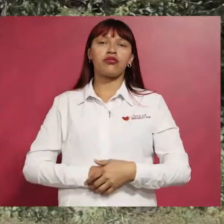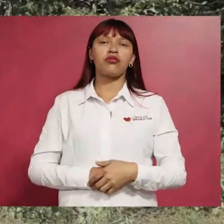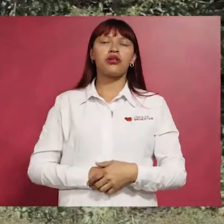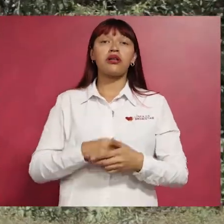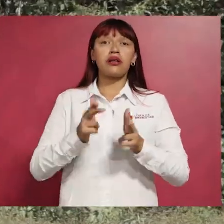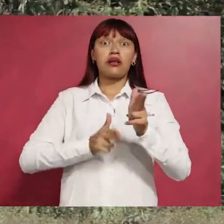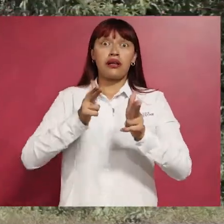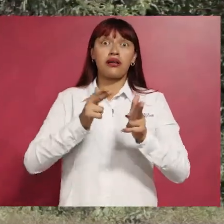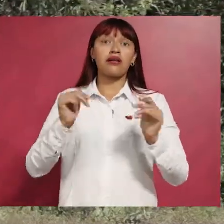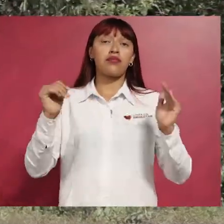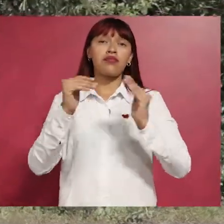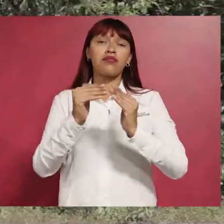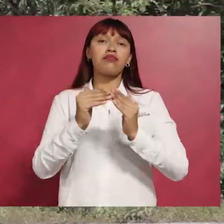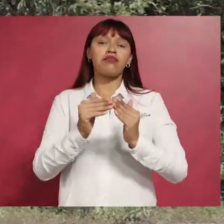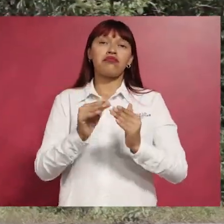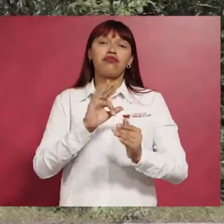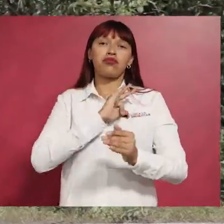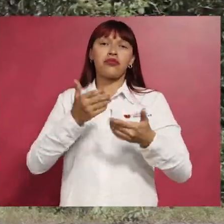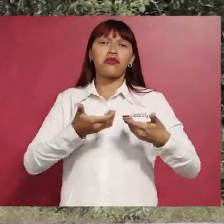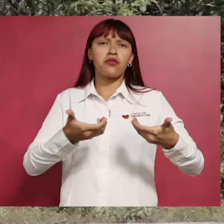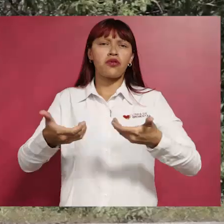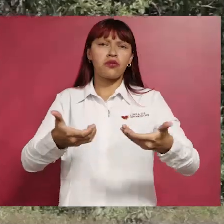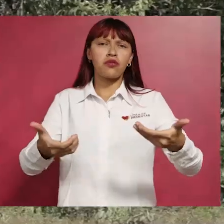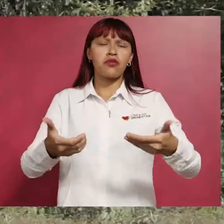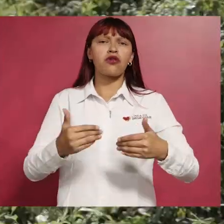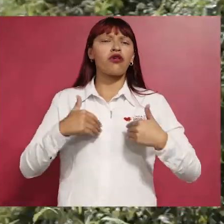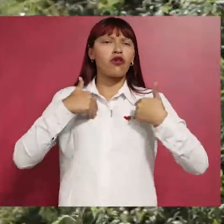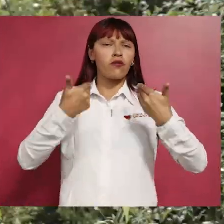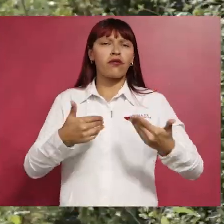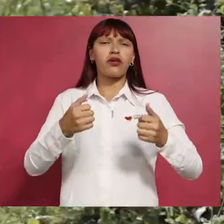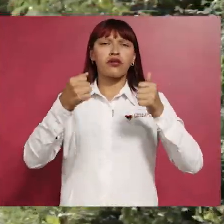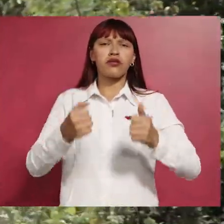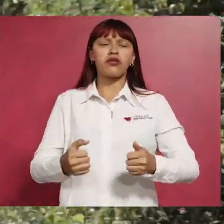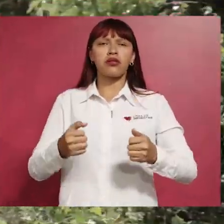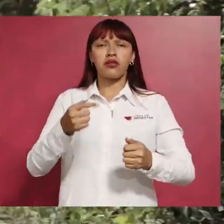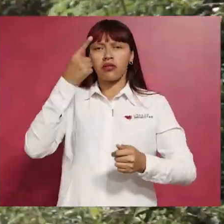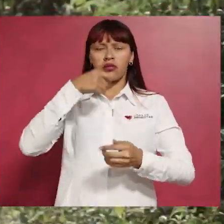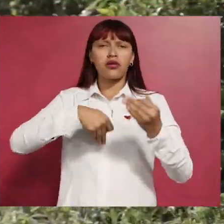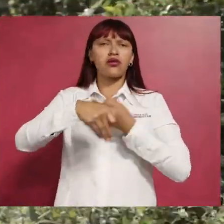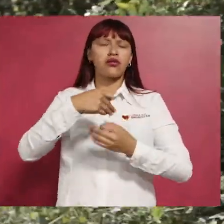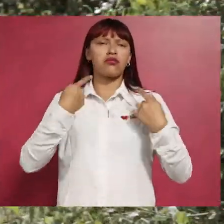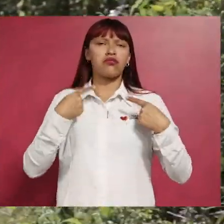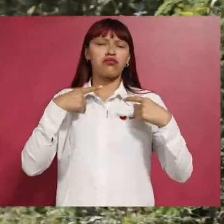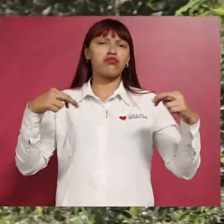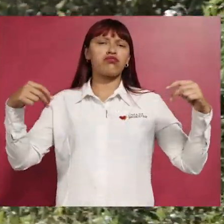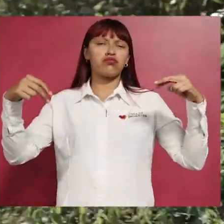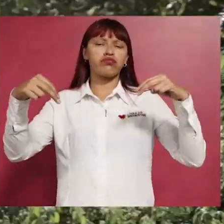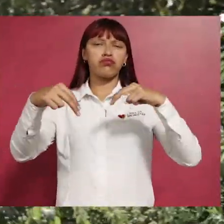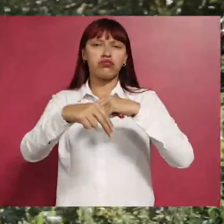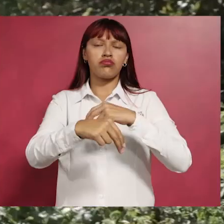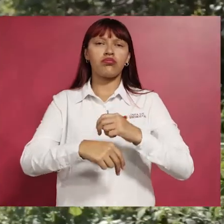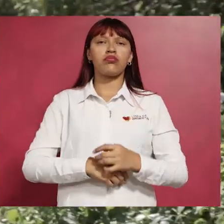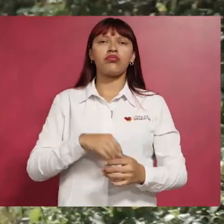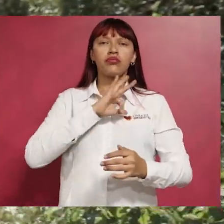Por el Tren Maya, y pues va a haber un camino confiable para transitar, para caminar